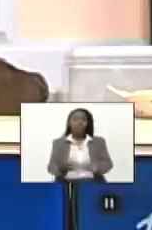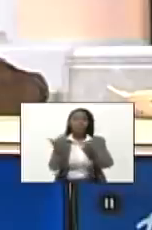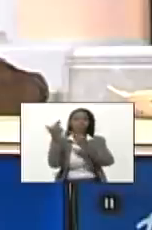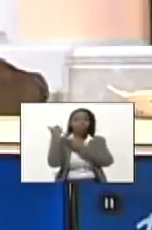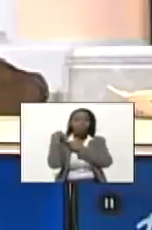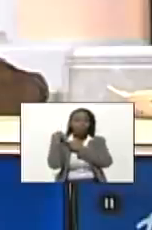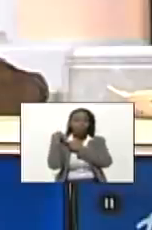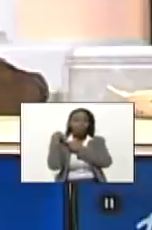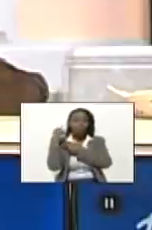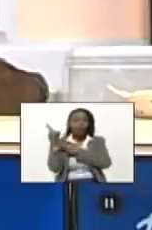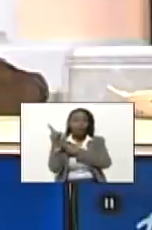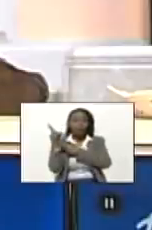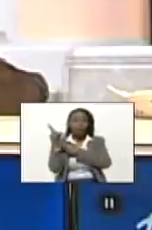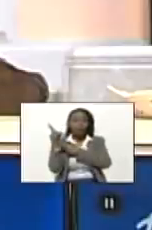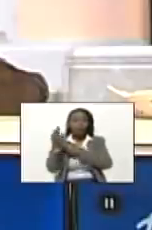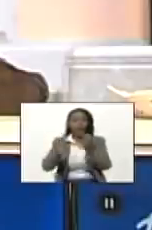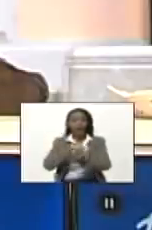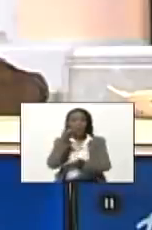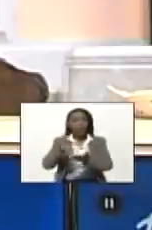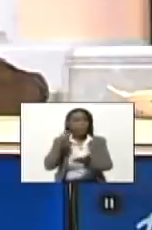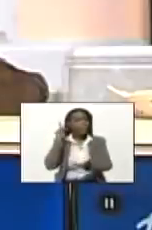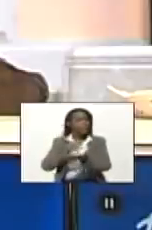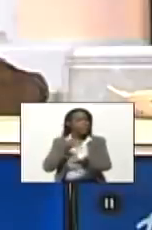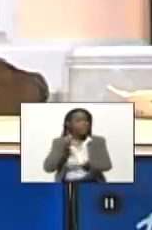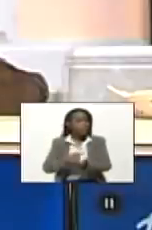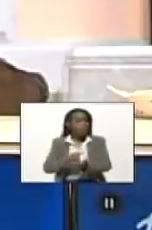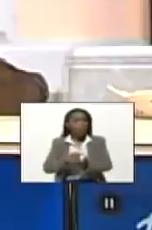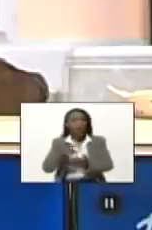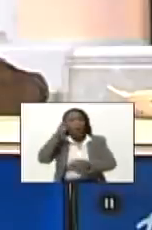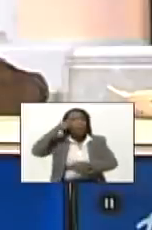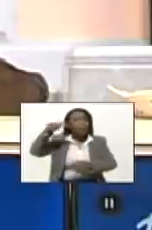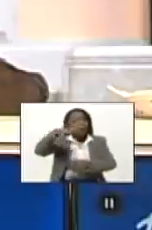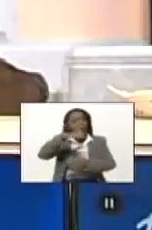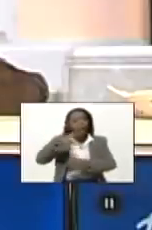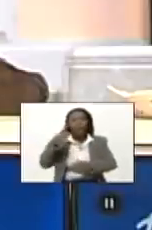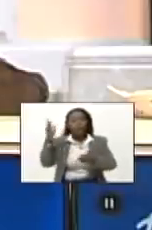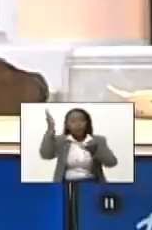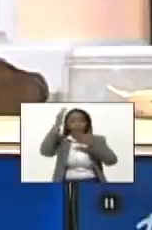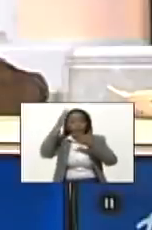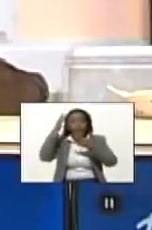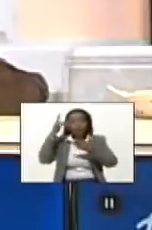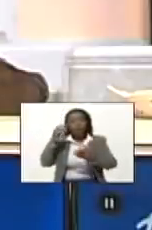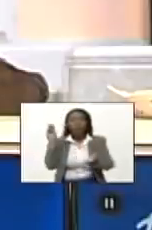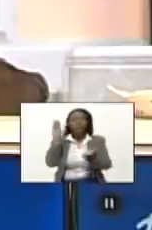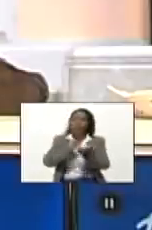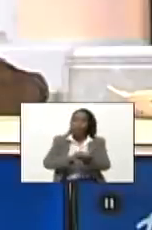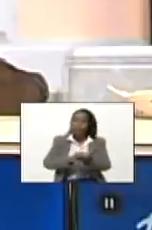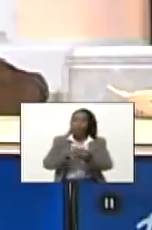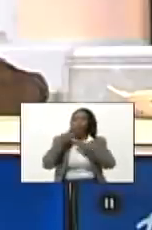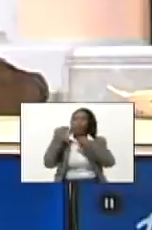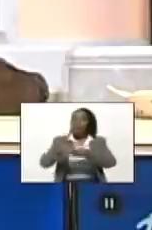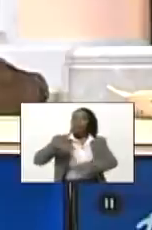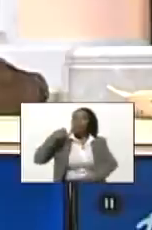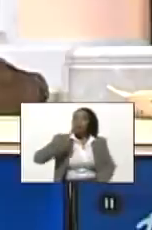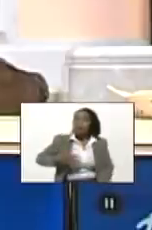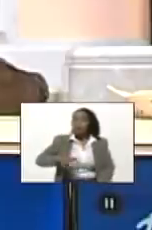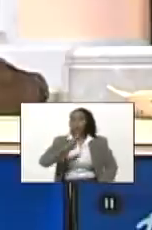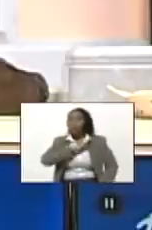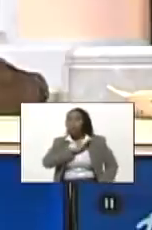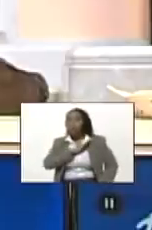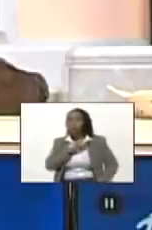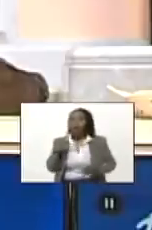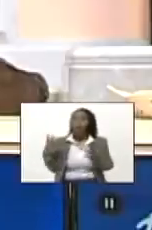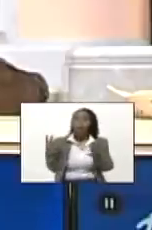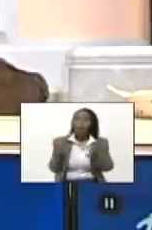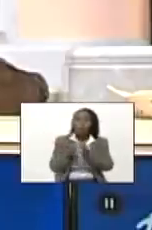Corresponderá al Ejecutivo Nacional, con la participación de los pueblos indígenas, demarcar y garantizar el derecho a la propiedad